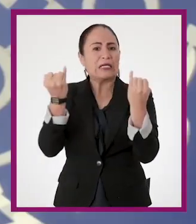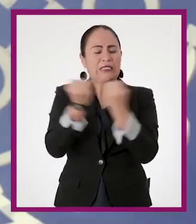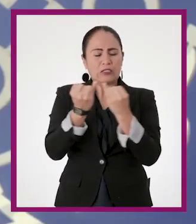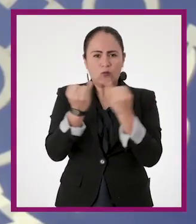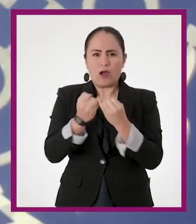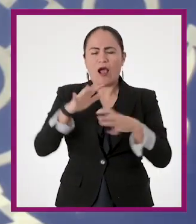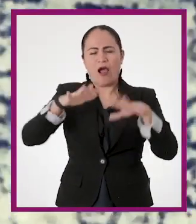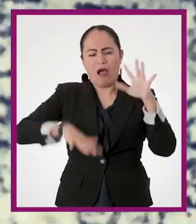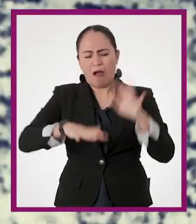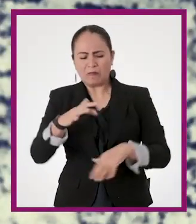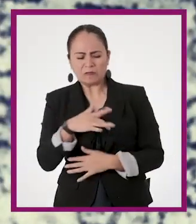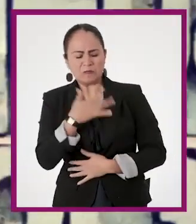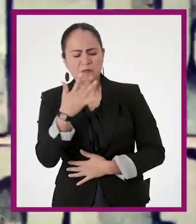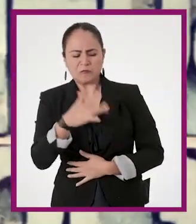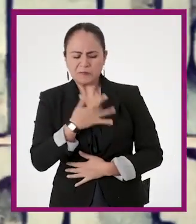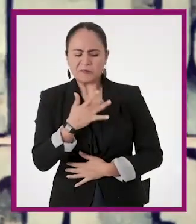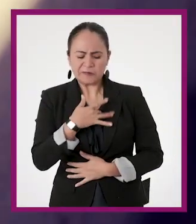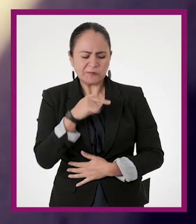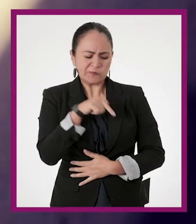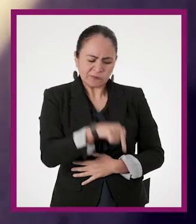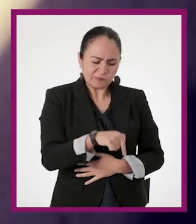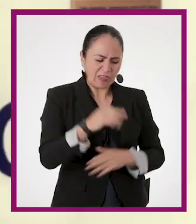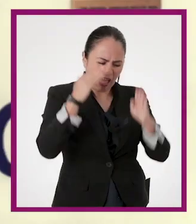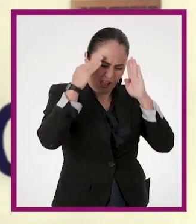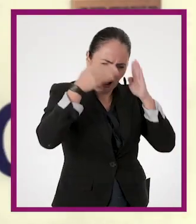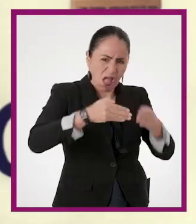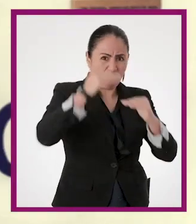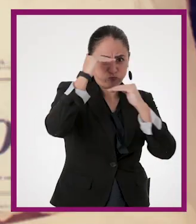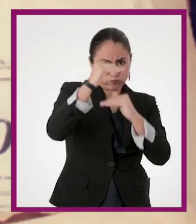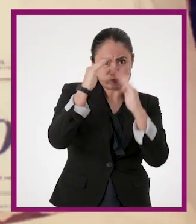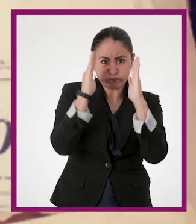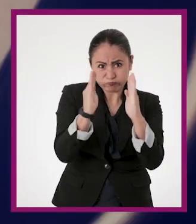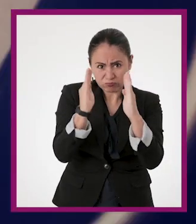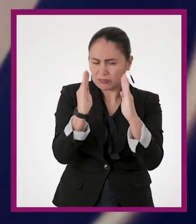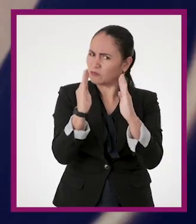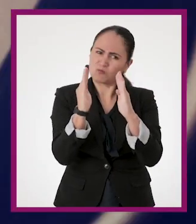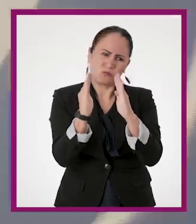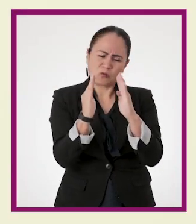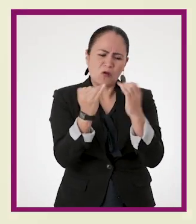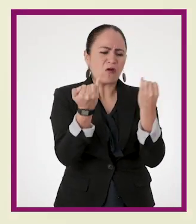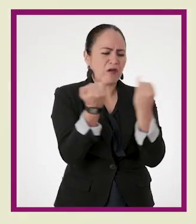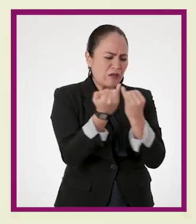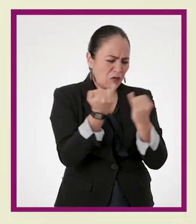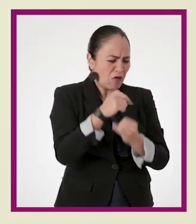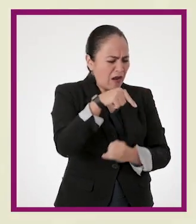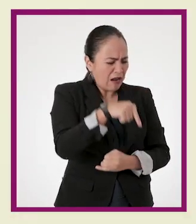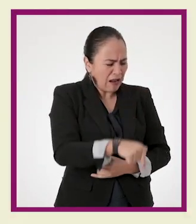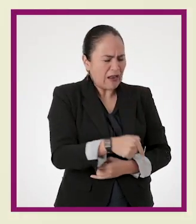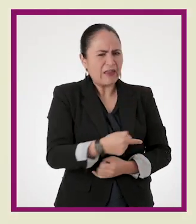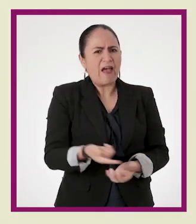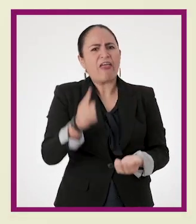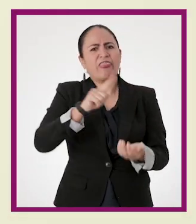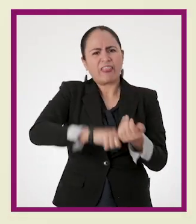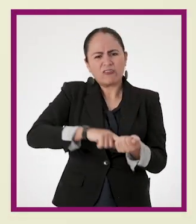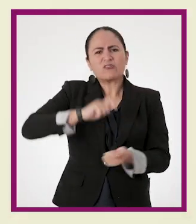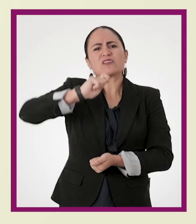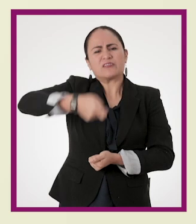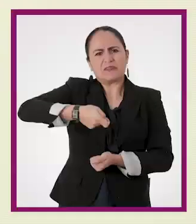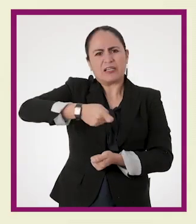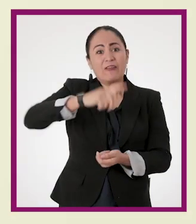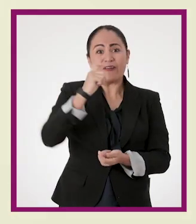de cierta dosis de audacia para apartarse de la letra de un escrito con el fin de capturar cabalmente